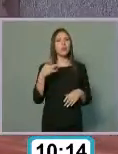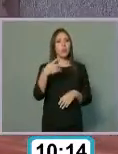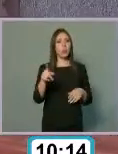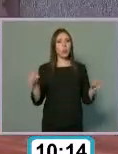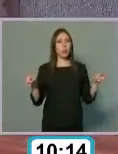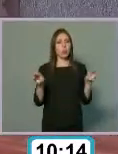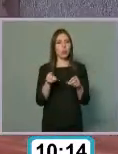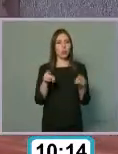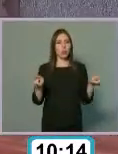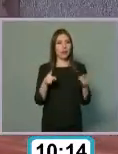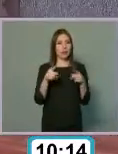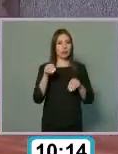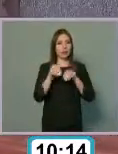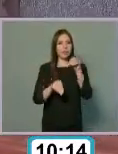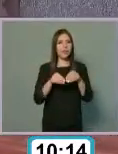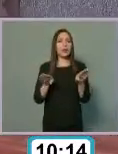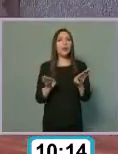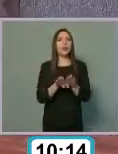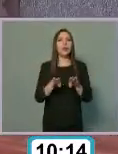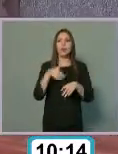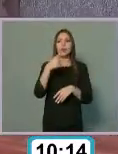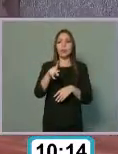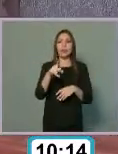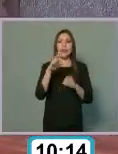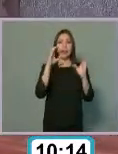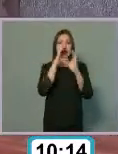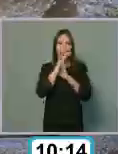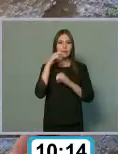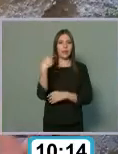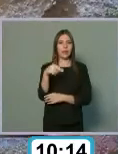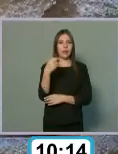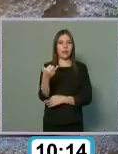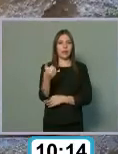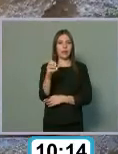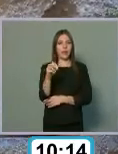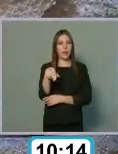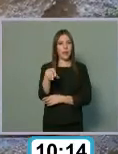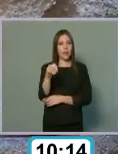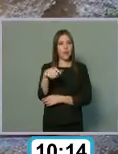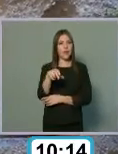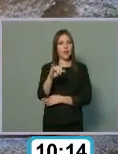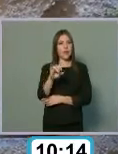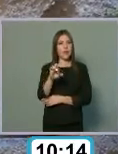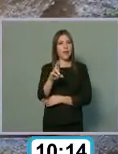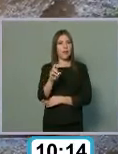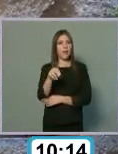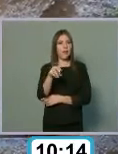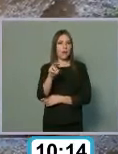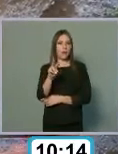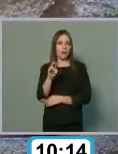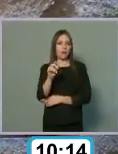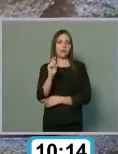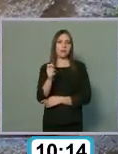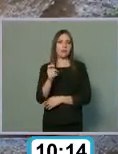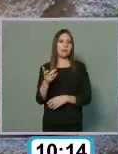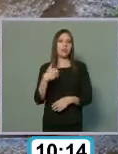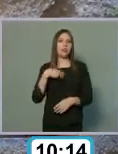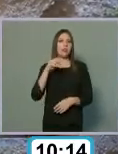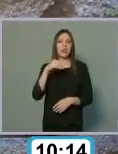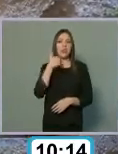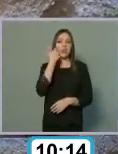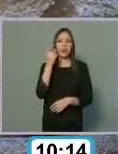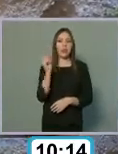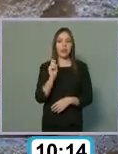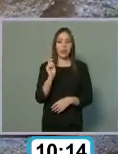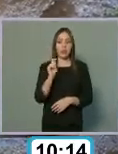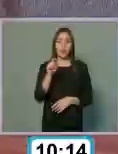El tema Yo no quiero novio es un corte muy bueno, ya tuve la oportunidad de checarlo. Y así se llama también el